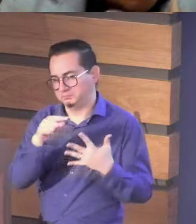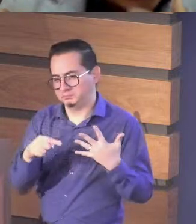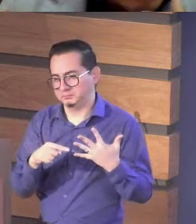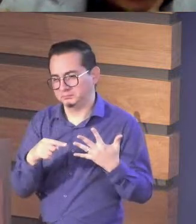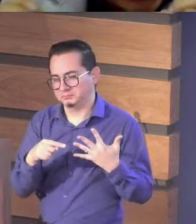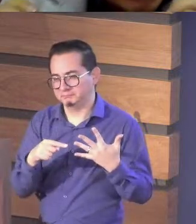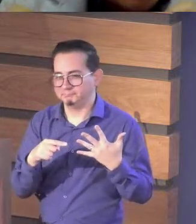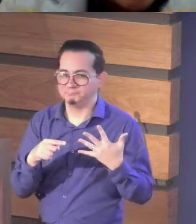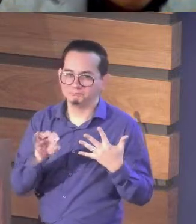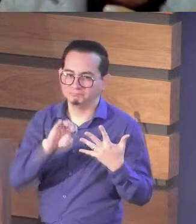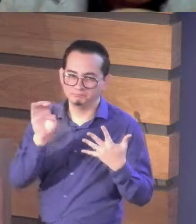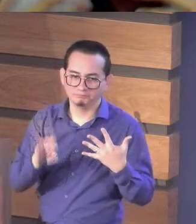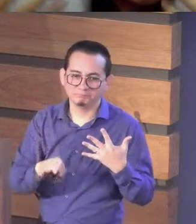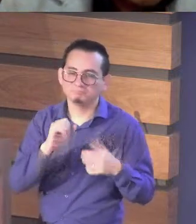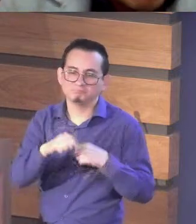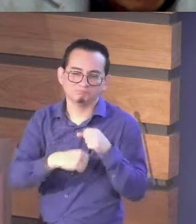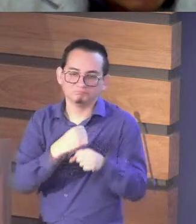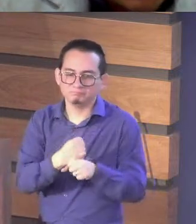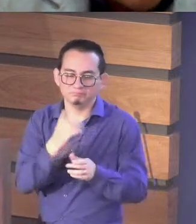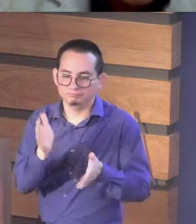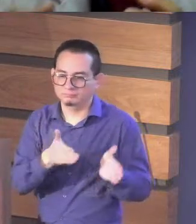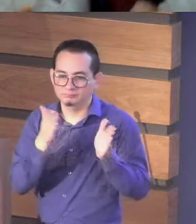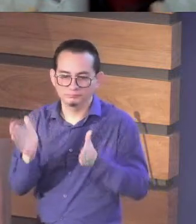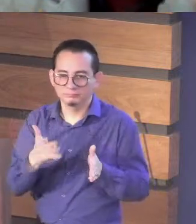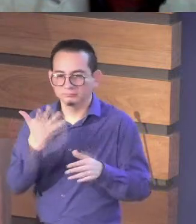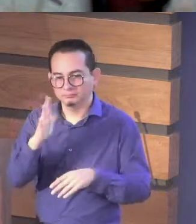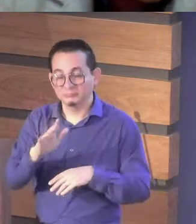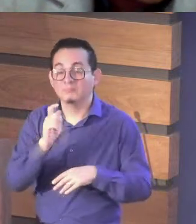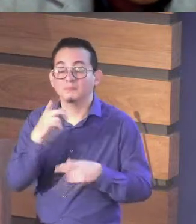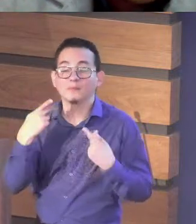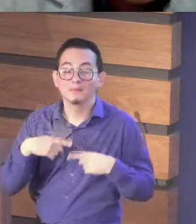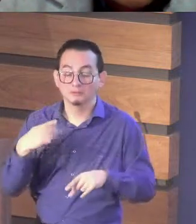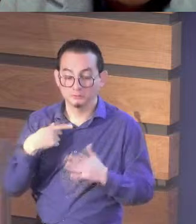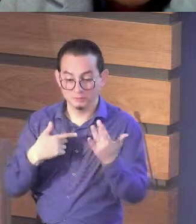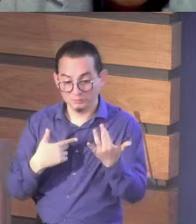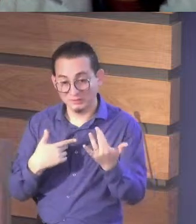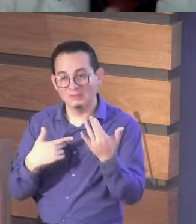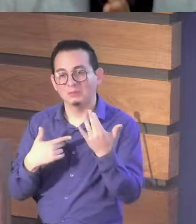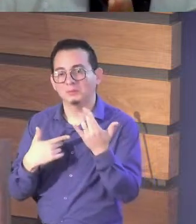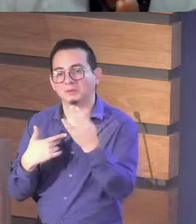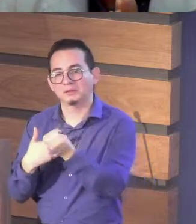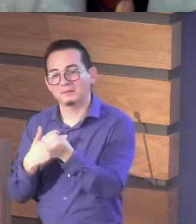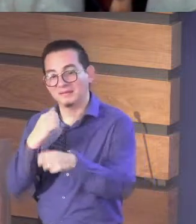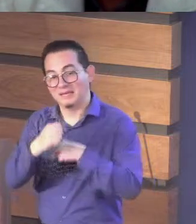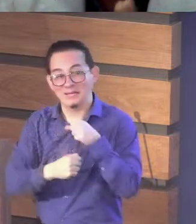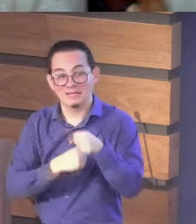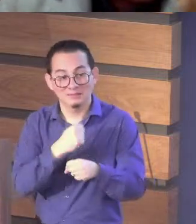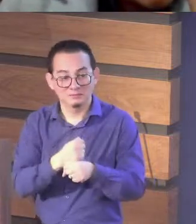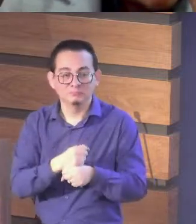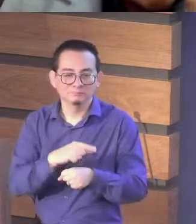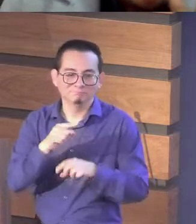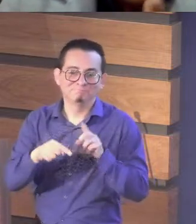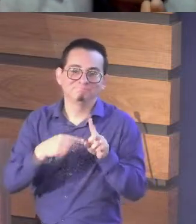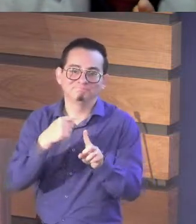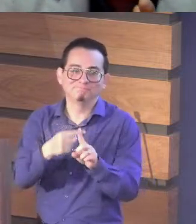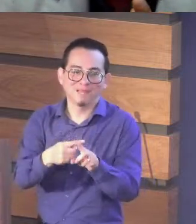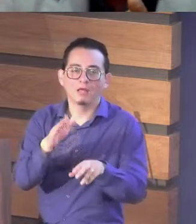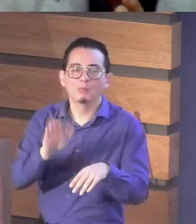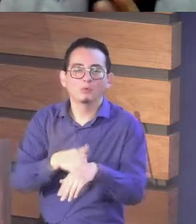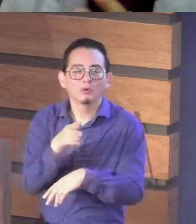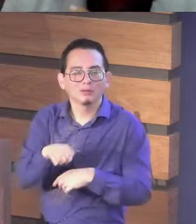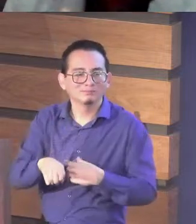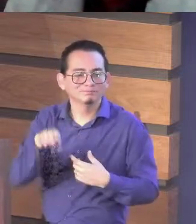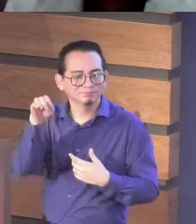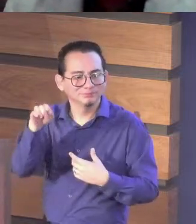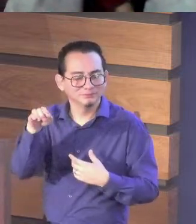van a lo largo de las décadas. Por ejemplo, los más afectados son los que van de 50 a 59 años, que incluso coincide